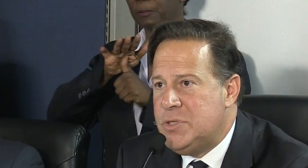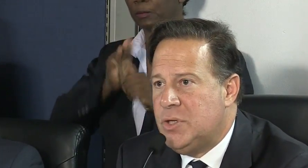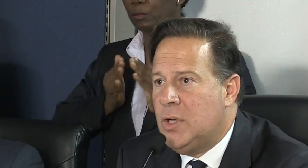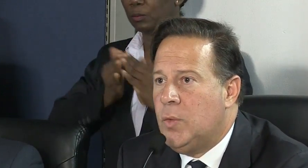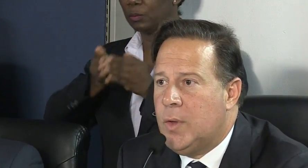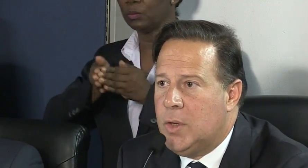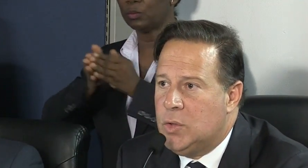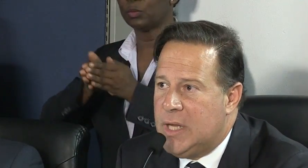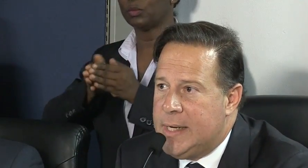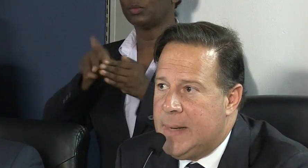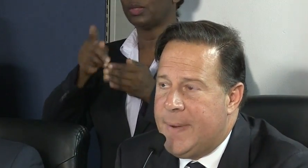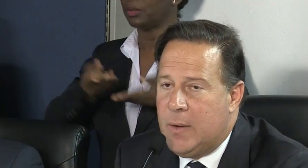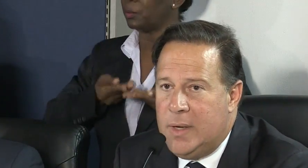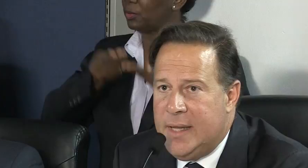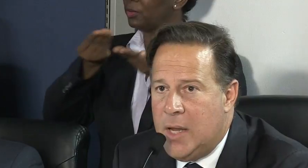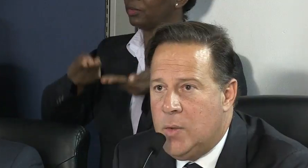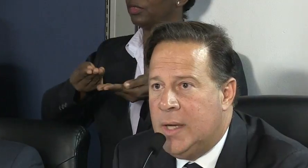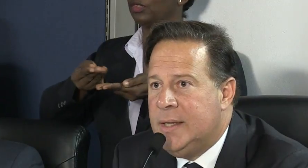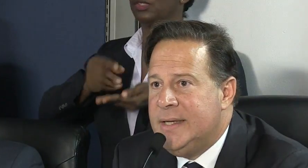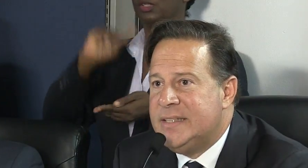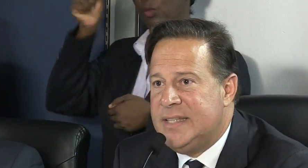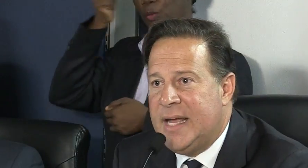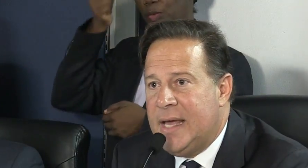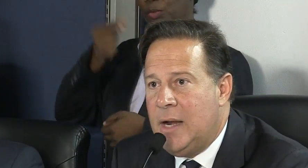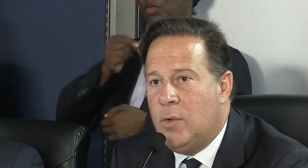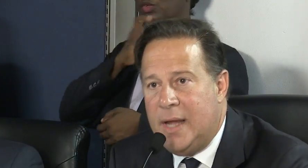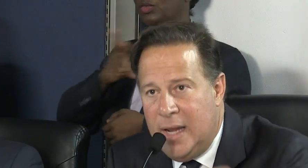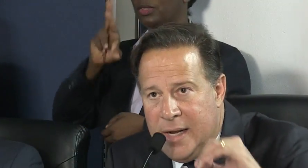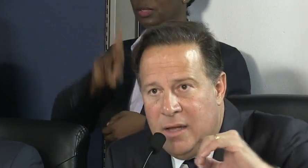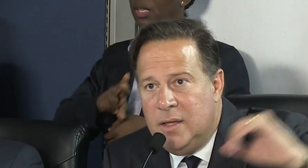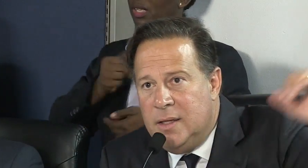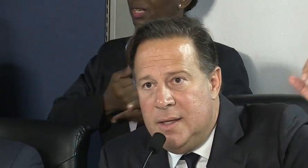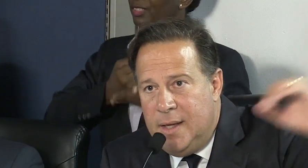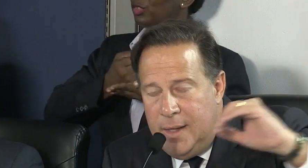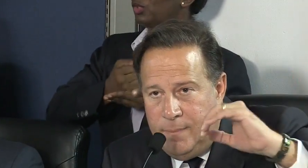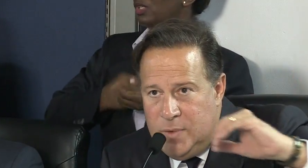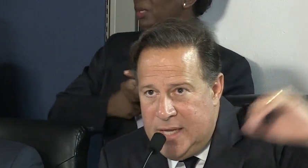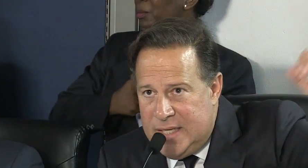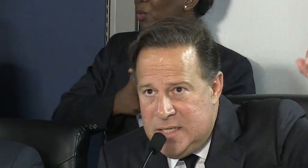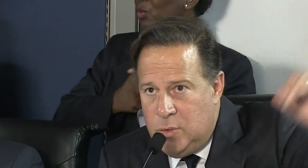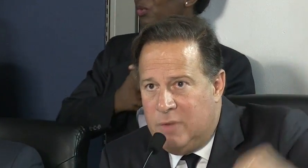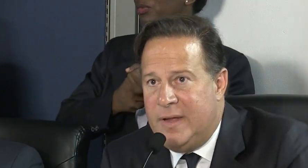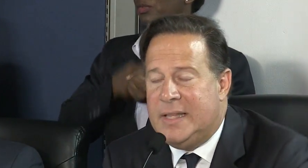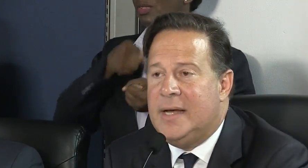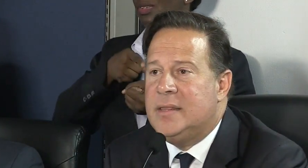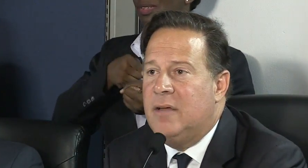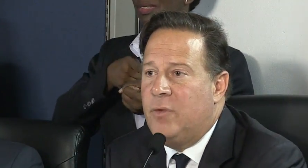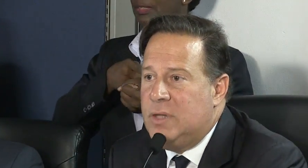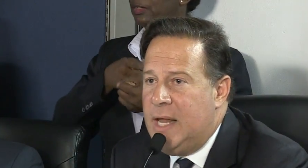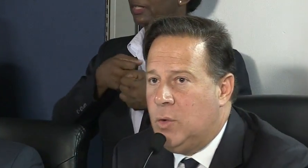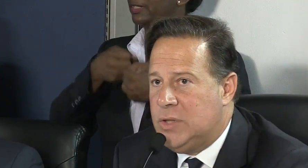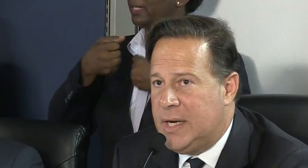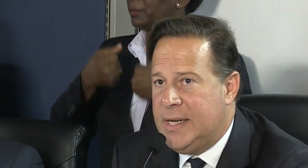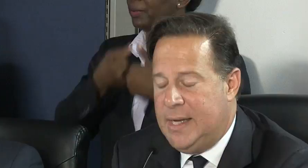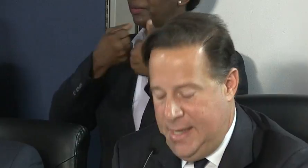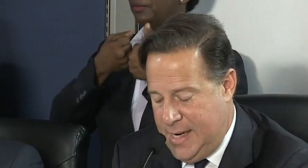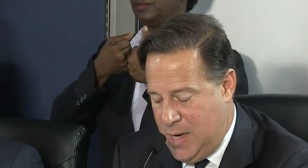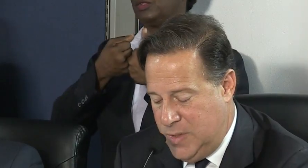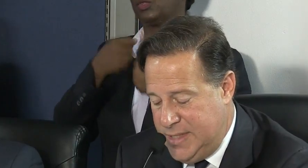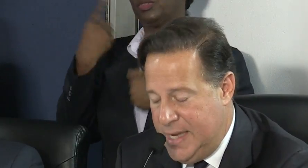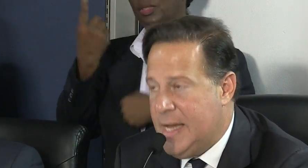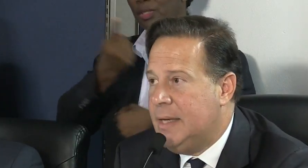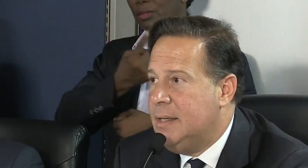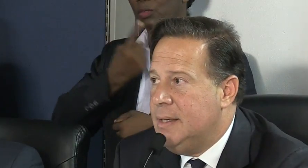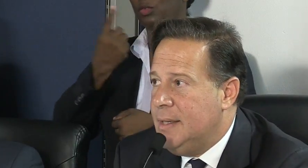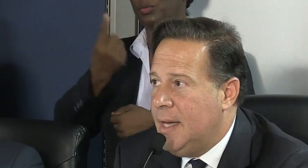a disposición del gobierno de Costa Rica para cualquier ayuda que se tenga que dar en lo que es el área que está siendo afectada entre las fronteras de Costa Rica y